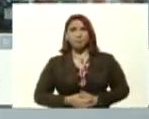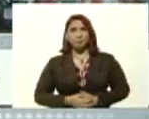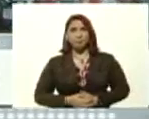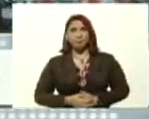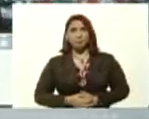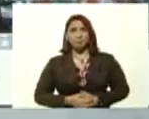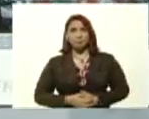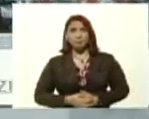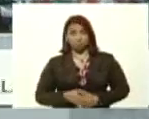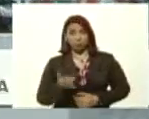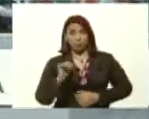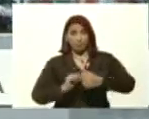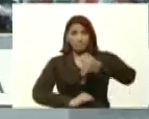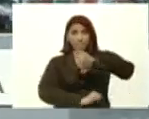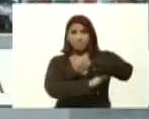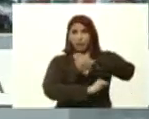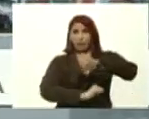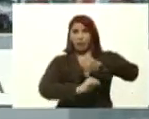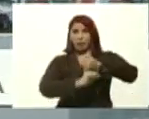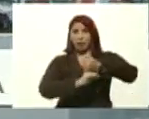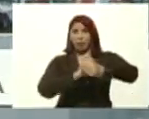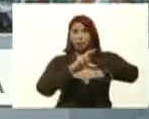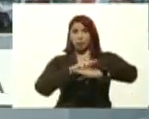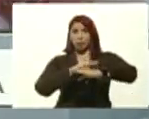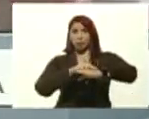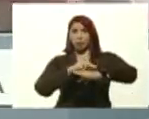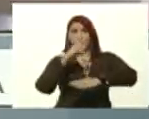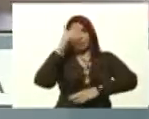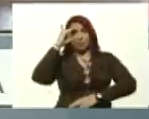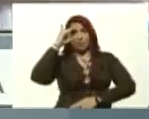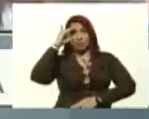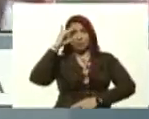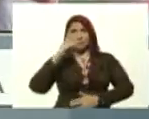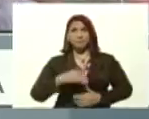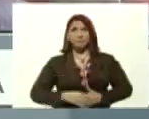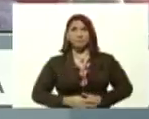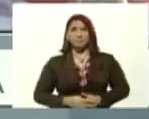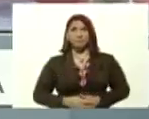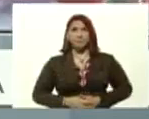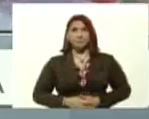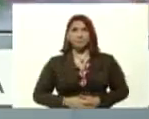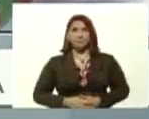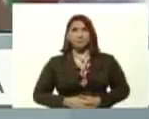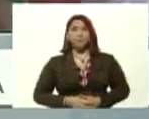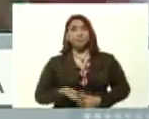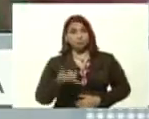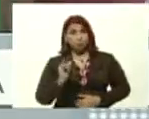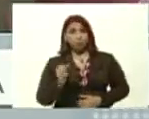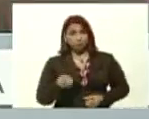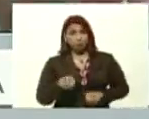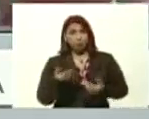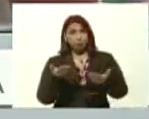Ahí está la base, doctora Delcy Rodríguez. Ahí está la base.